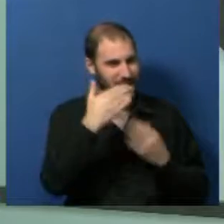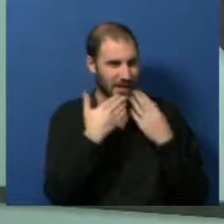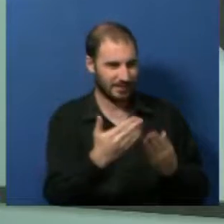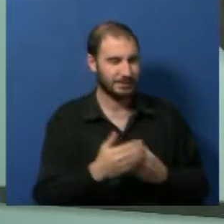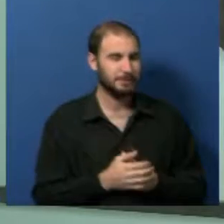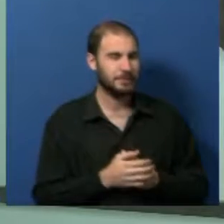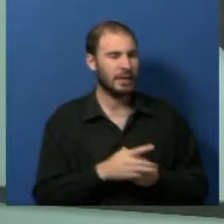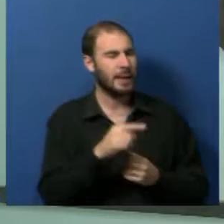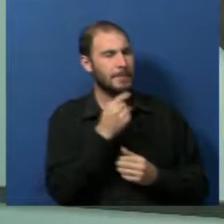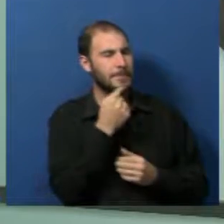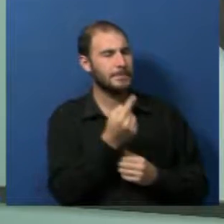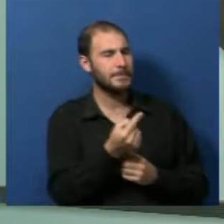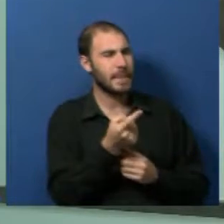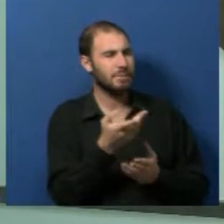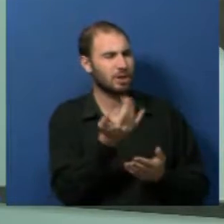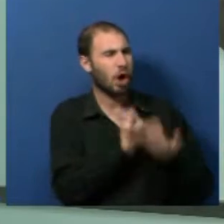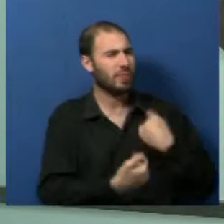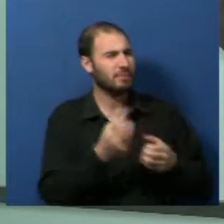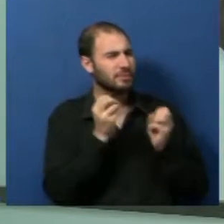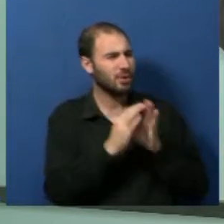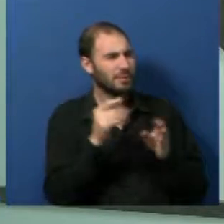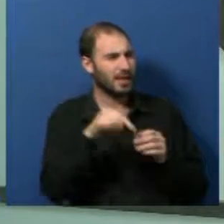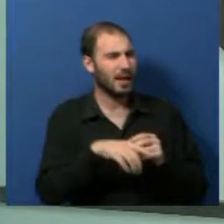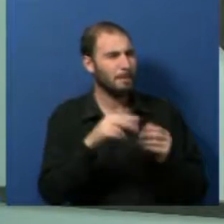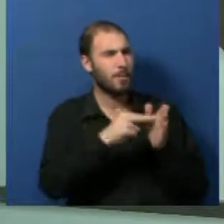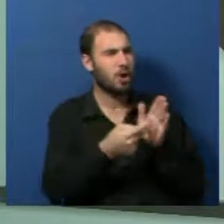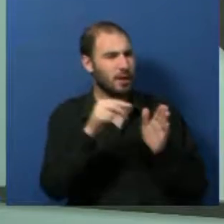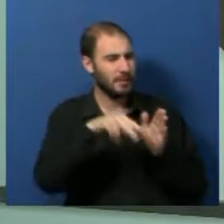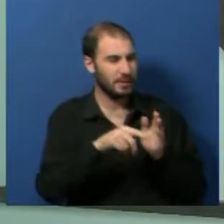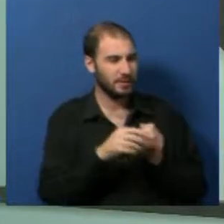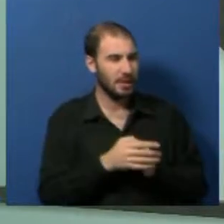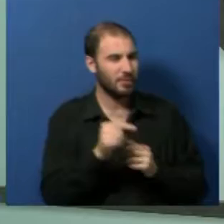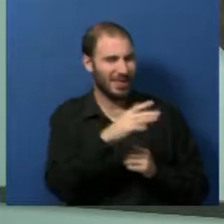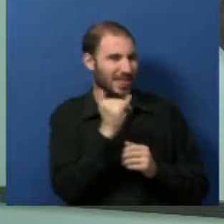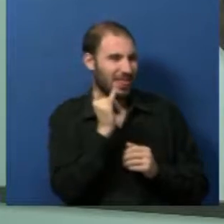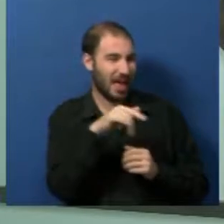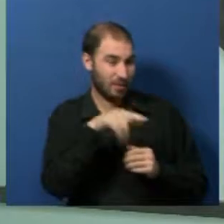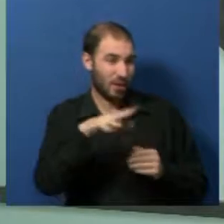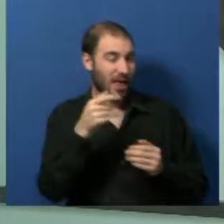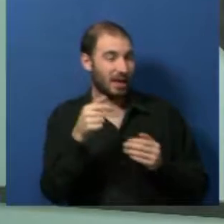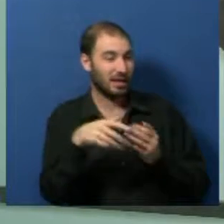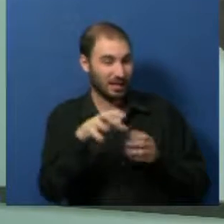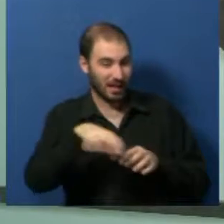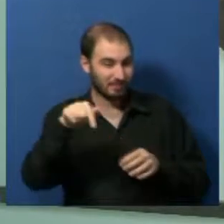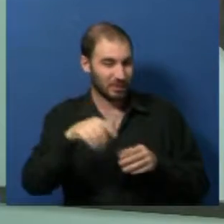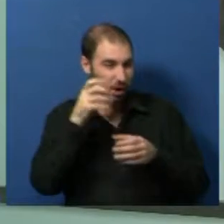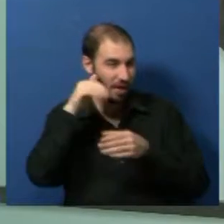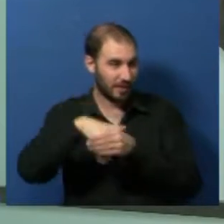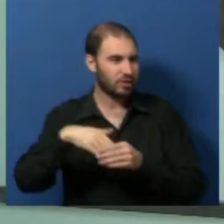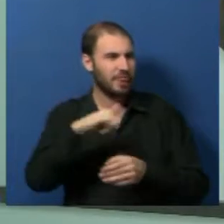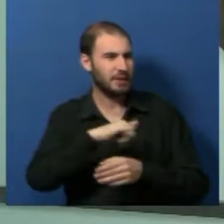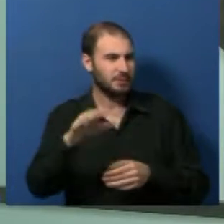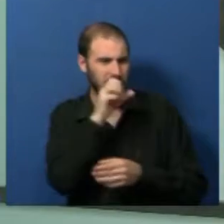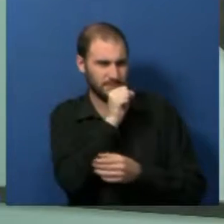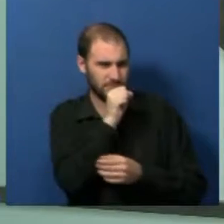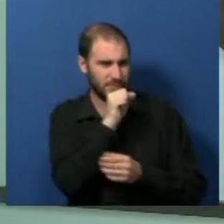atendernos. Marcelo, ¿podemos ir al inicio de este problema? ¿Recibieron ustedes allí en Expensión una denuncia